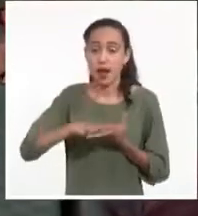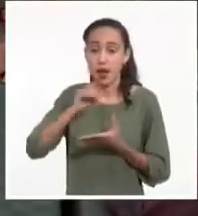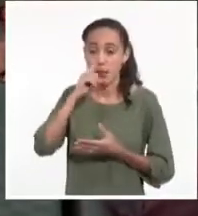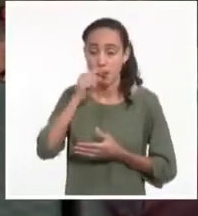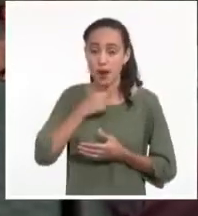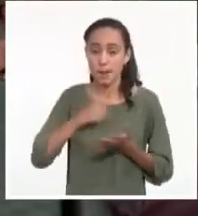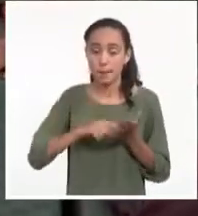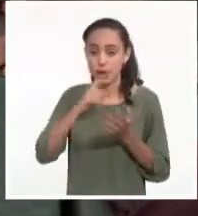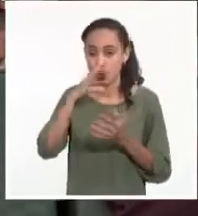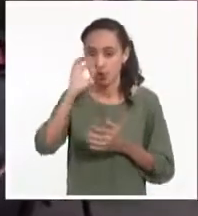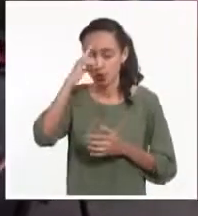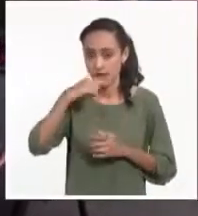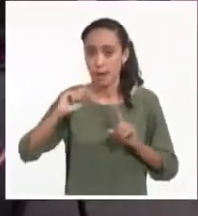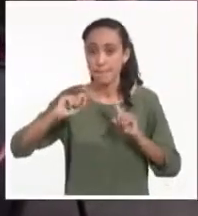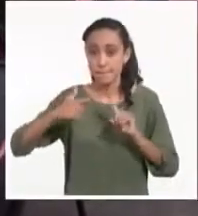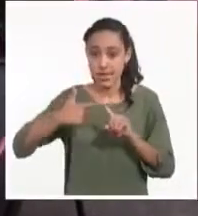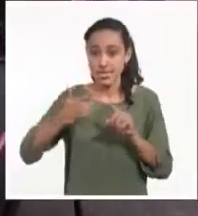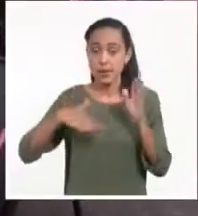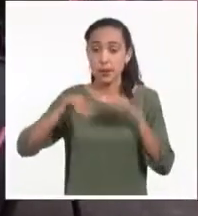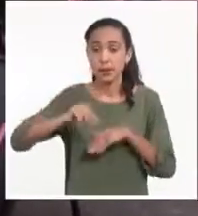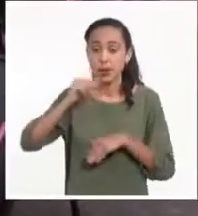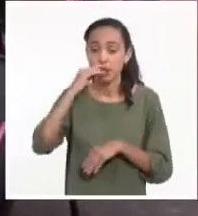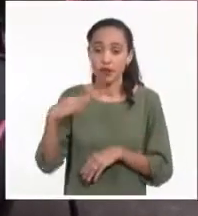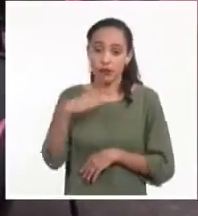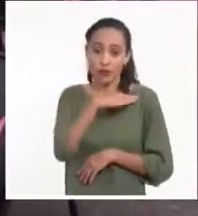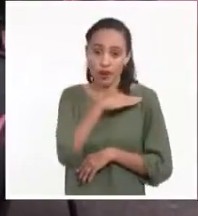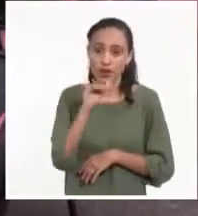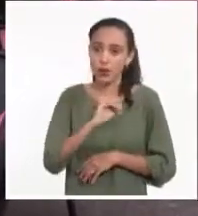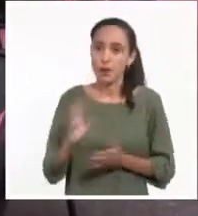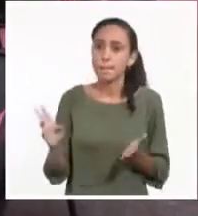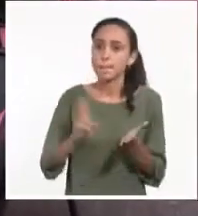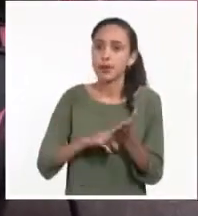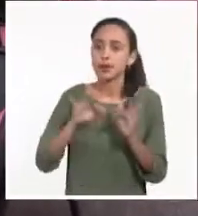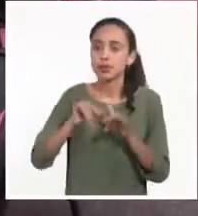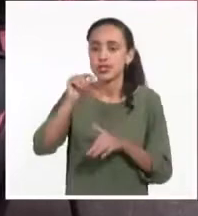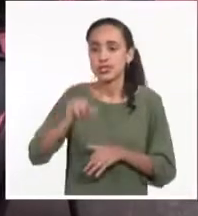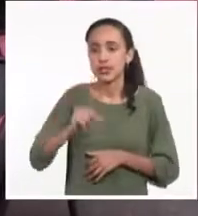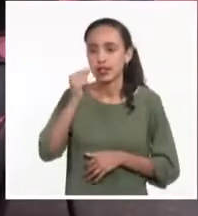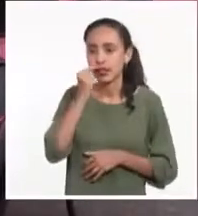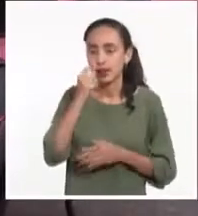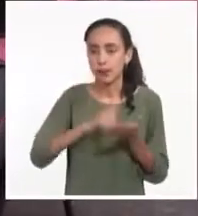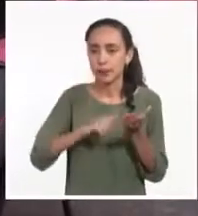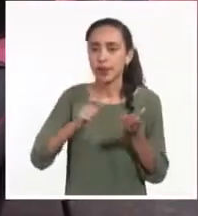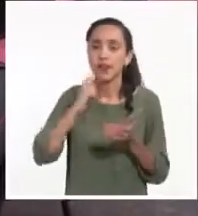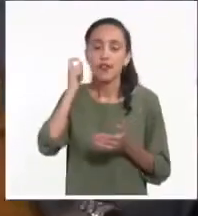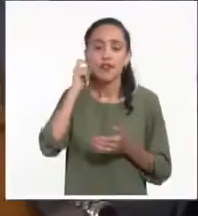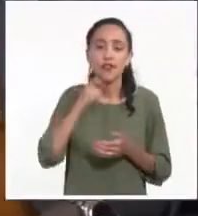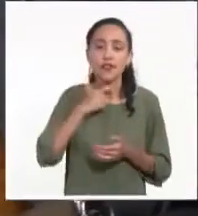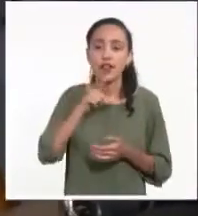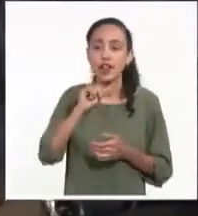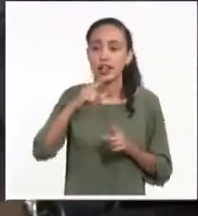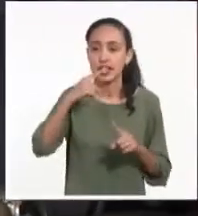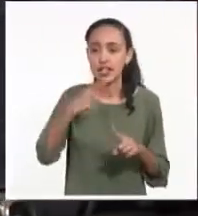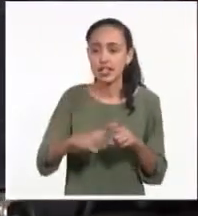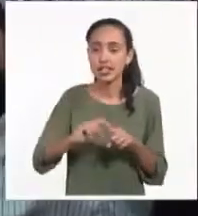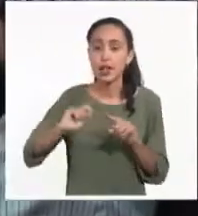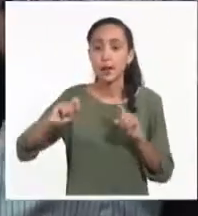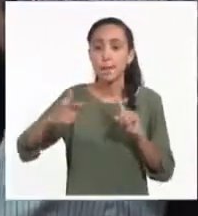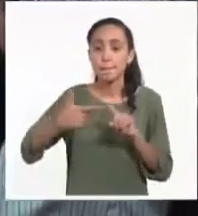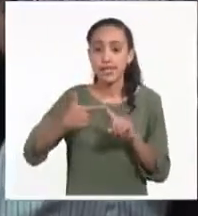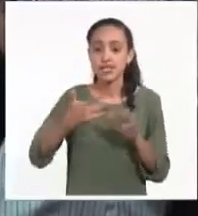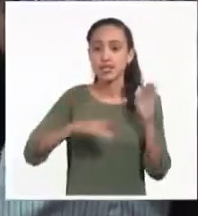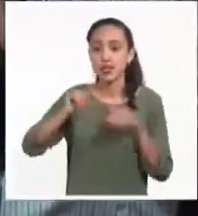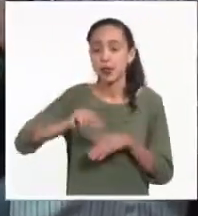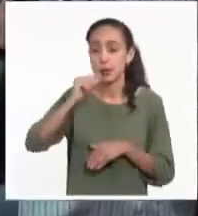Martín, viceministro primero de las FARC, el miembro del secretariado del Comité Central Félix Duarte Ortega, el viceprimer